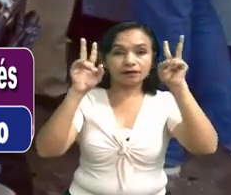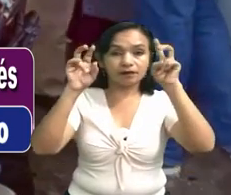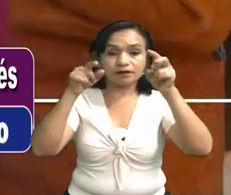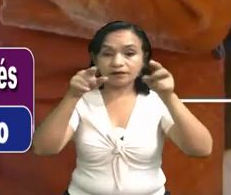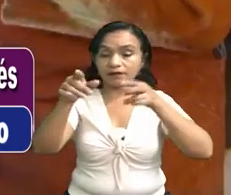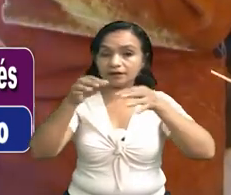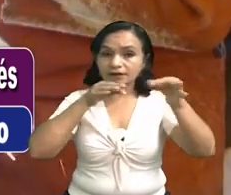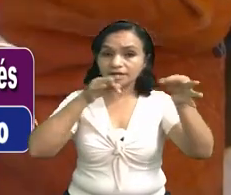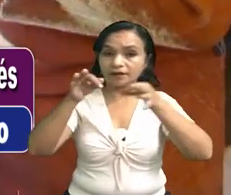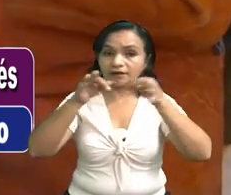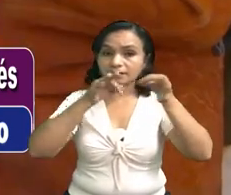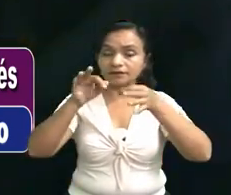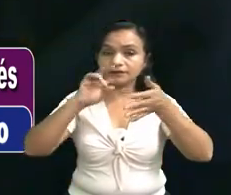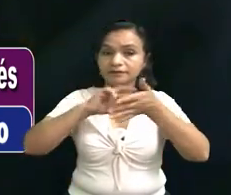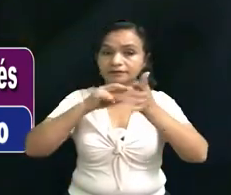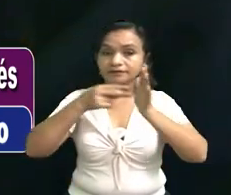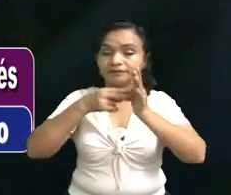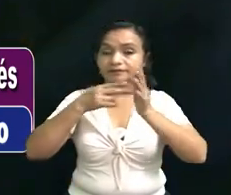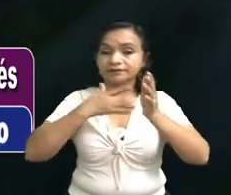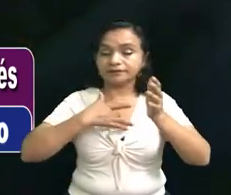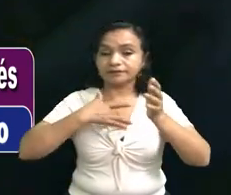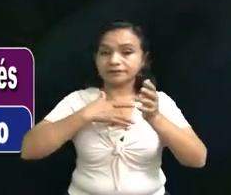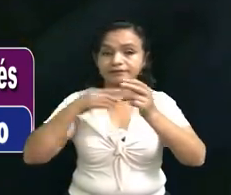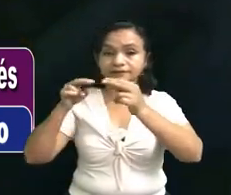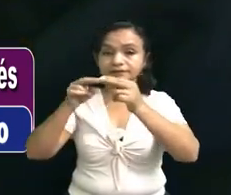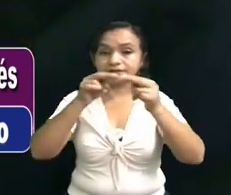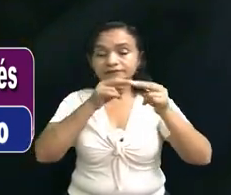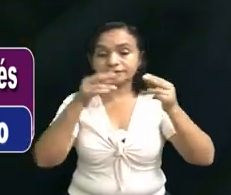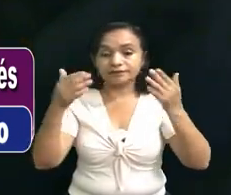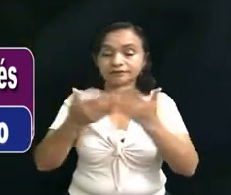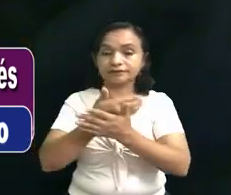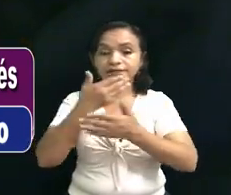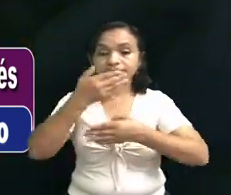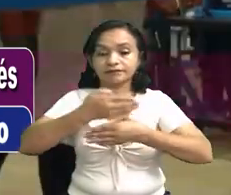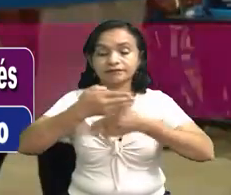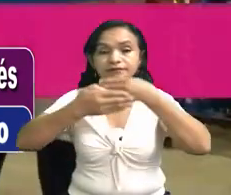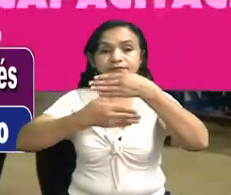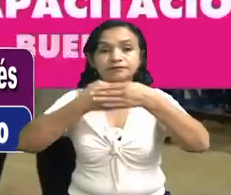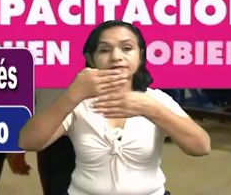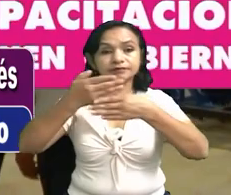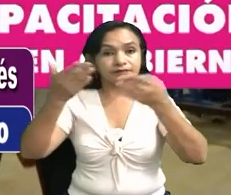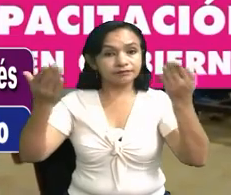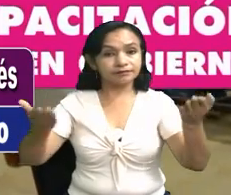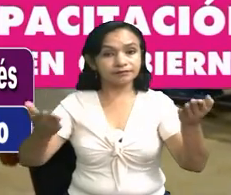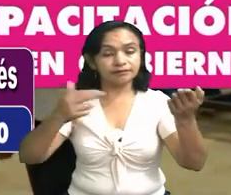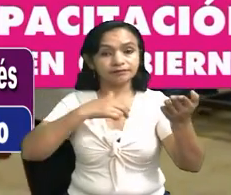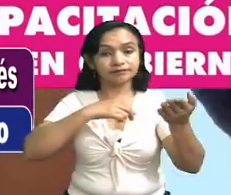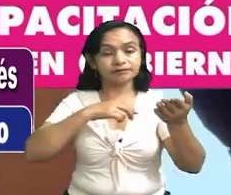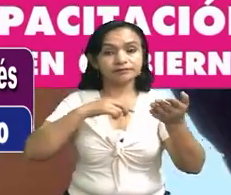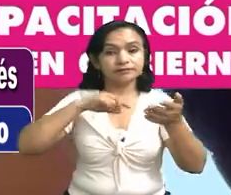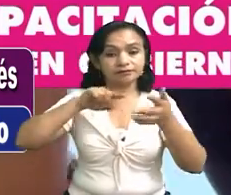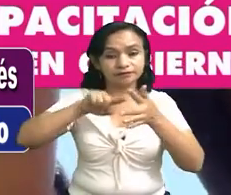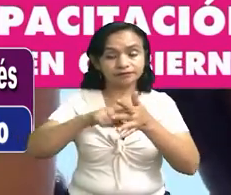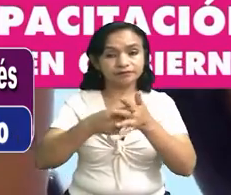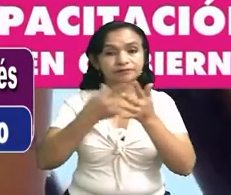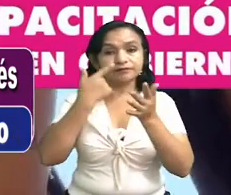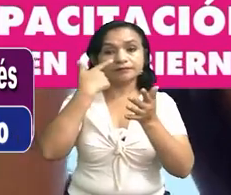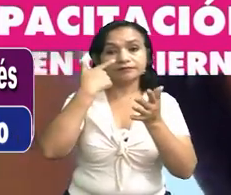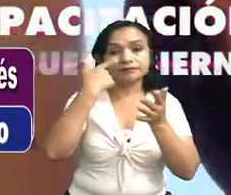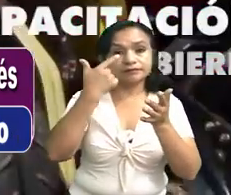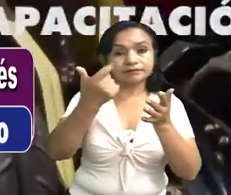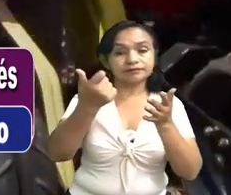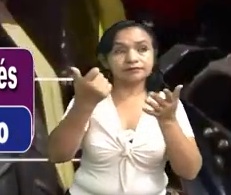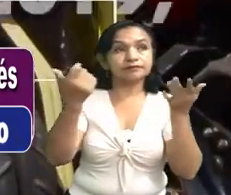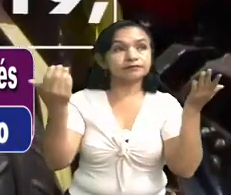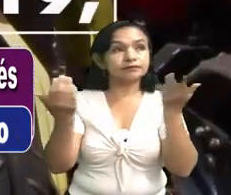porque implica también una convergencia necesaria de una nueva infraestructura digital. A partir de eso, conocer